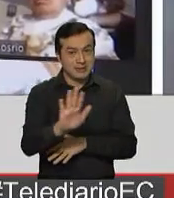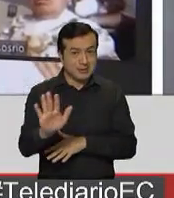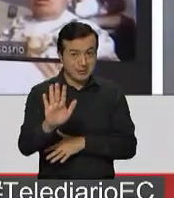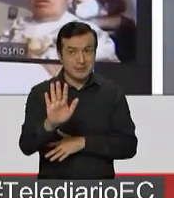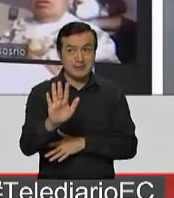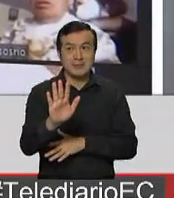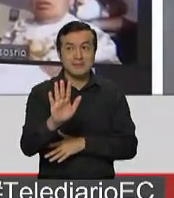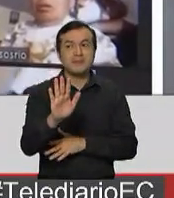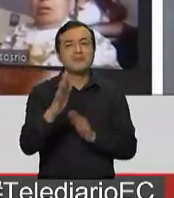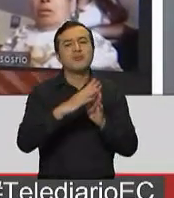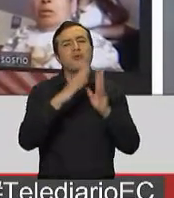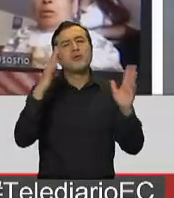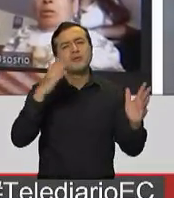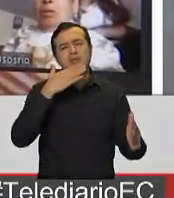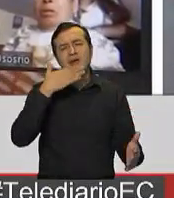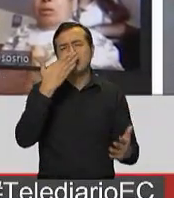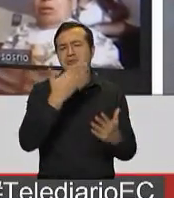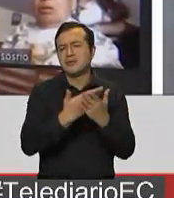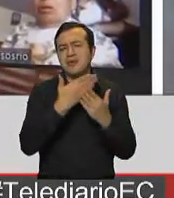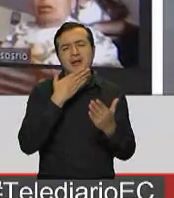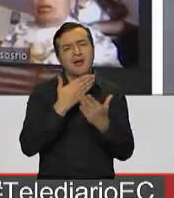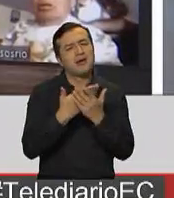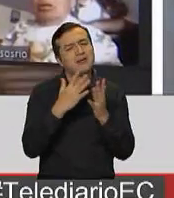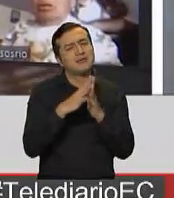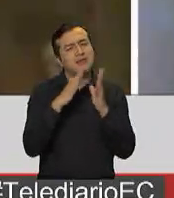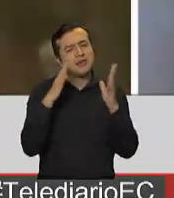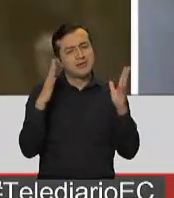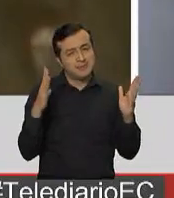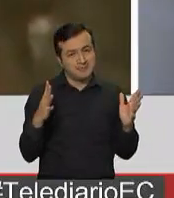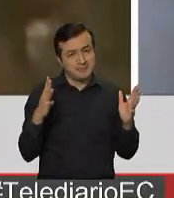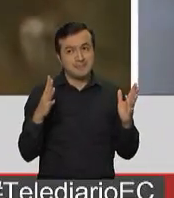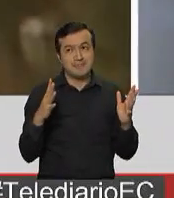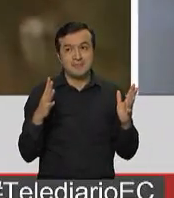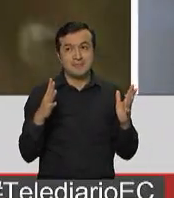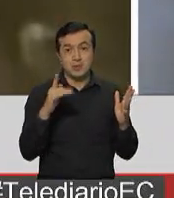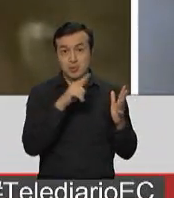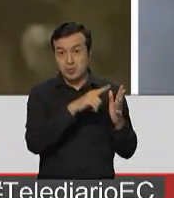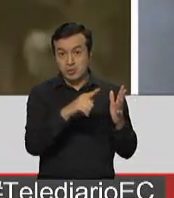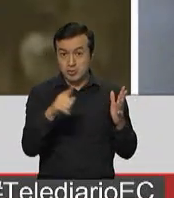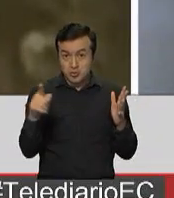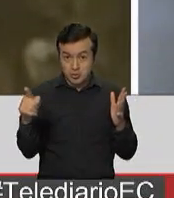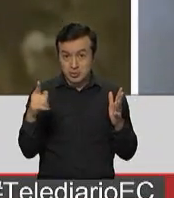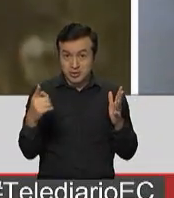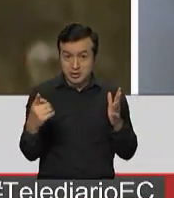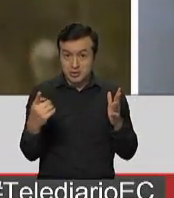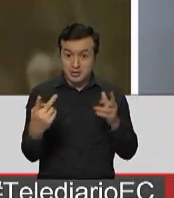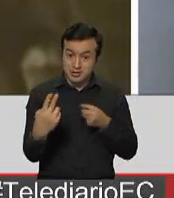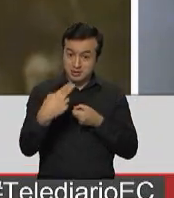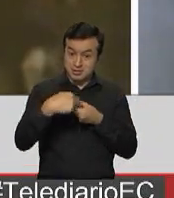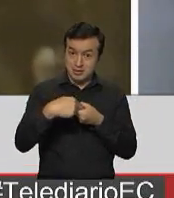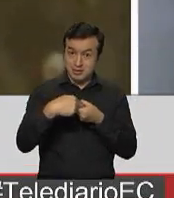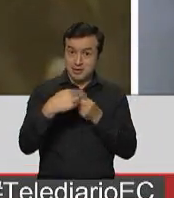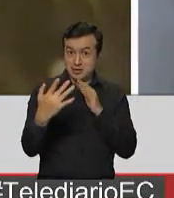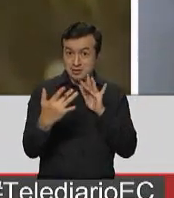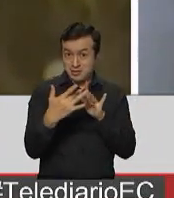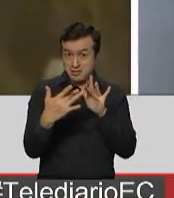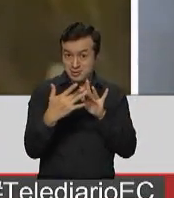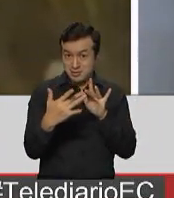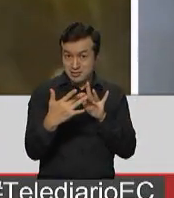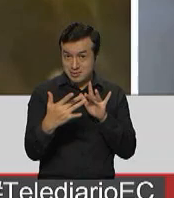Les agradezco bastante la presencia.